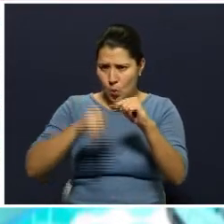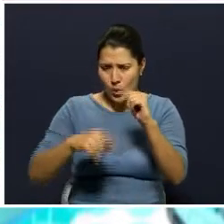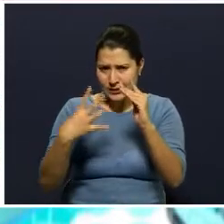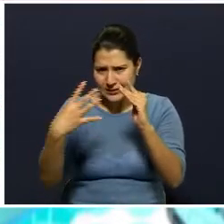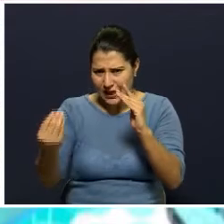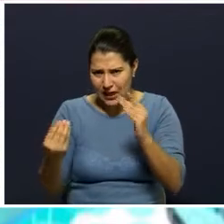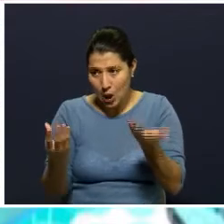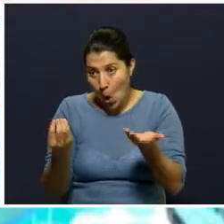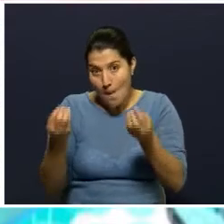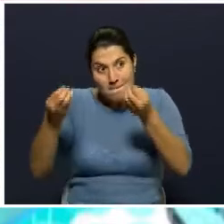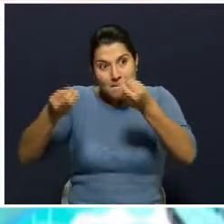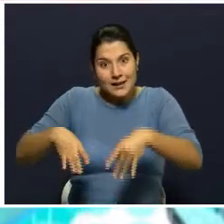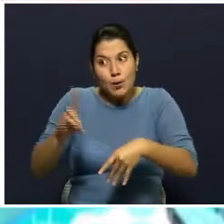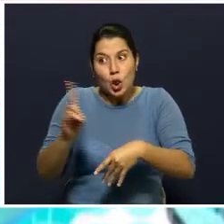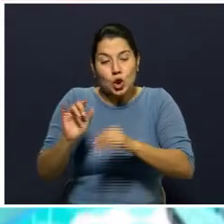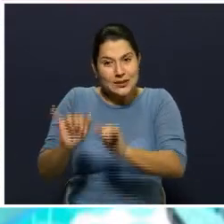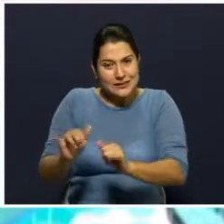que les perdamos el rastro?